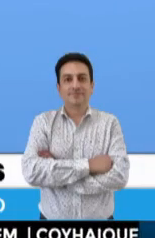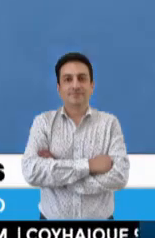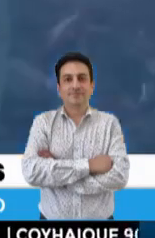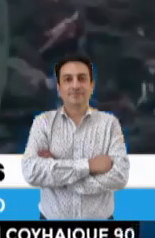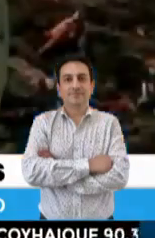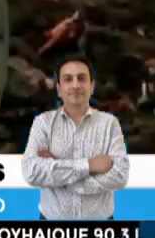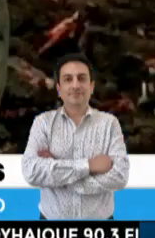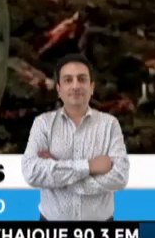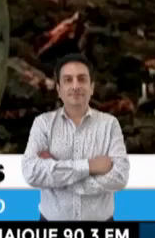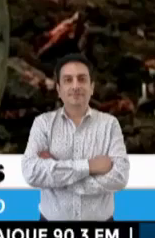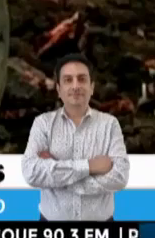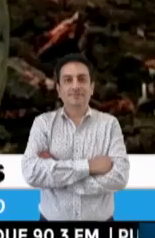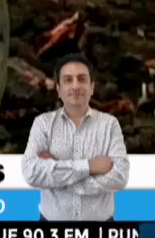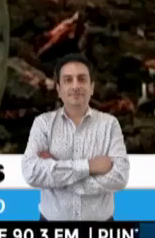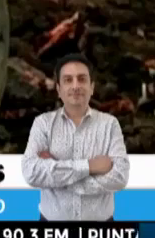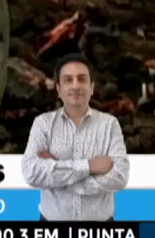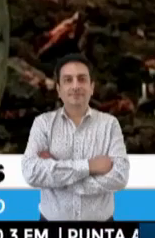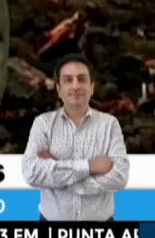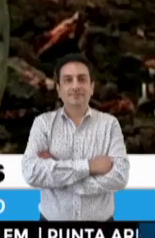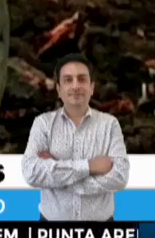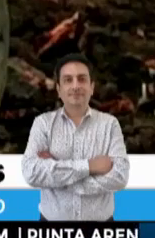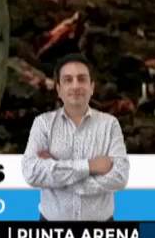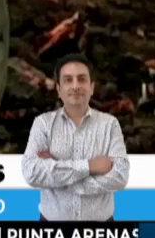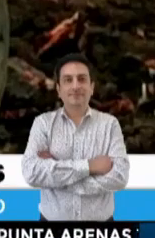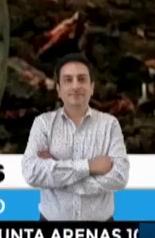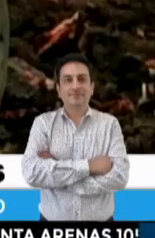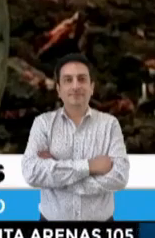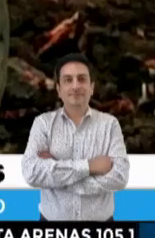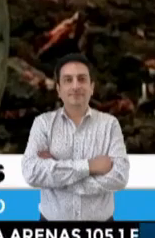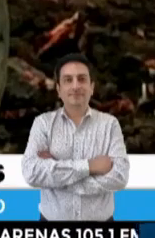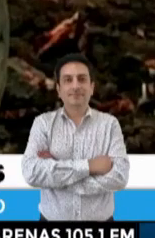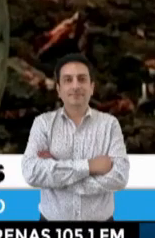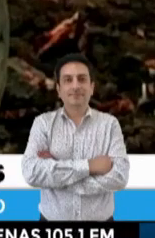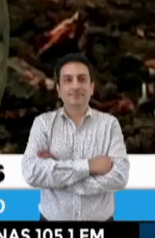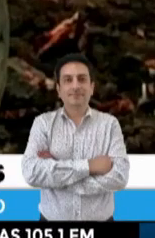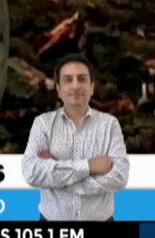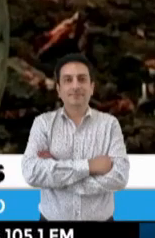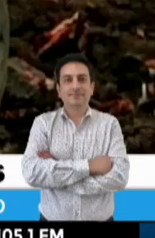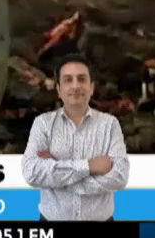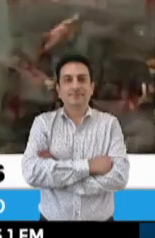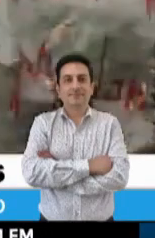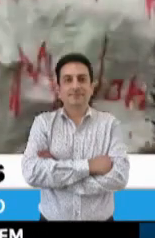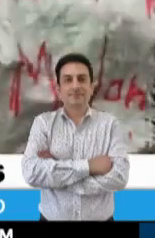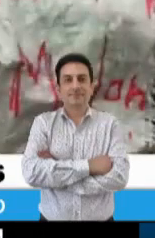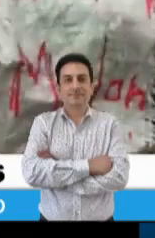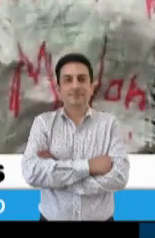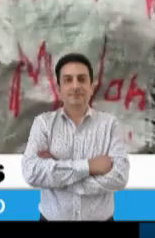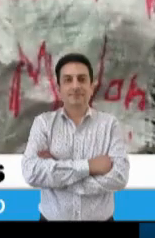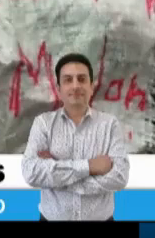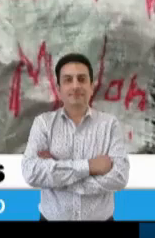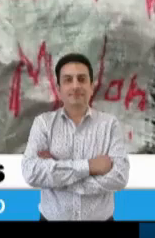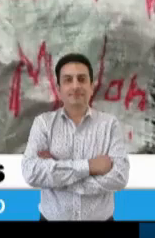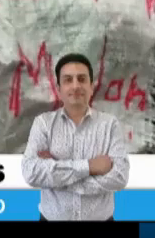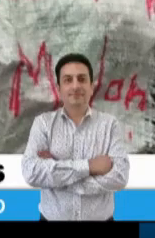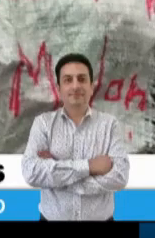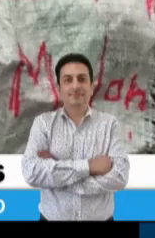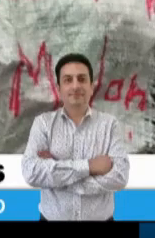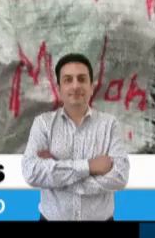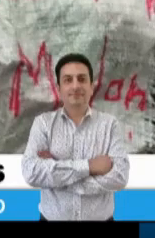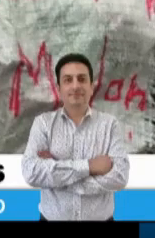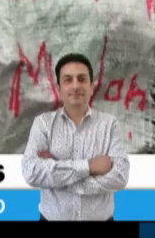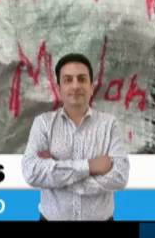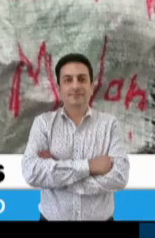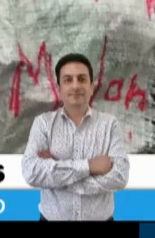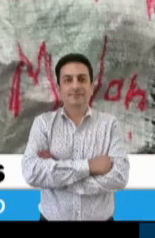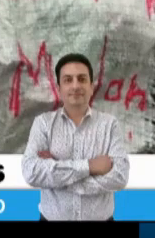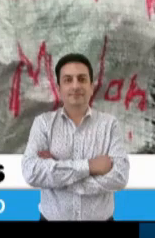de Biobío. Sin embargo, el modus operandi con hechos de violencia en la denominada Macro Zona Sur dan